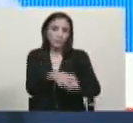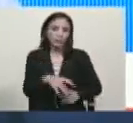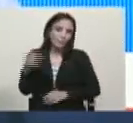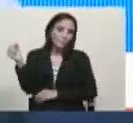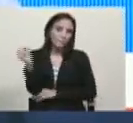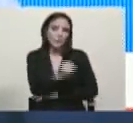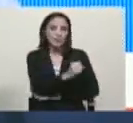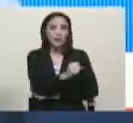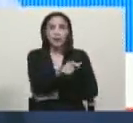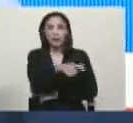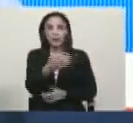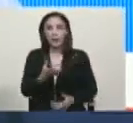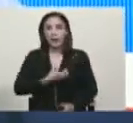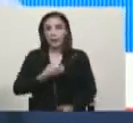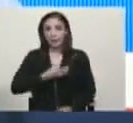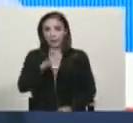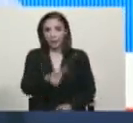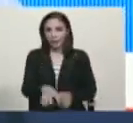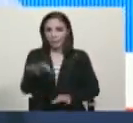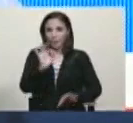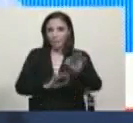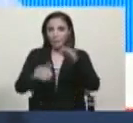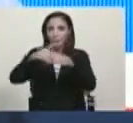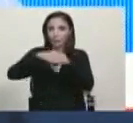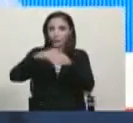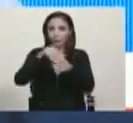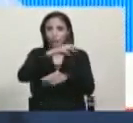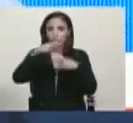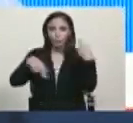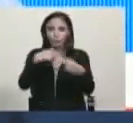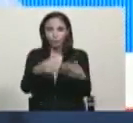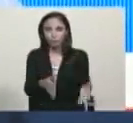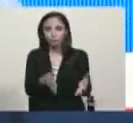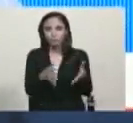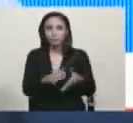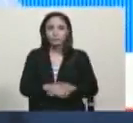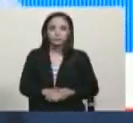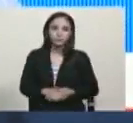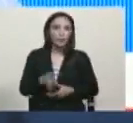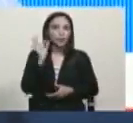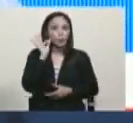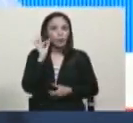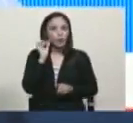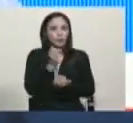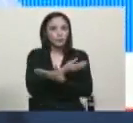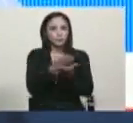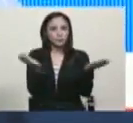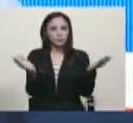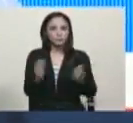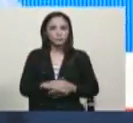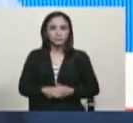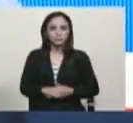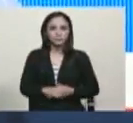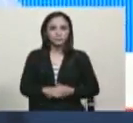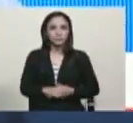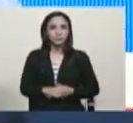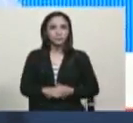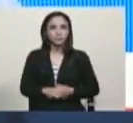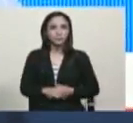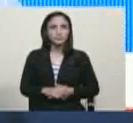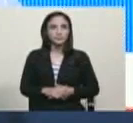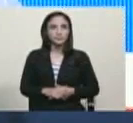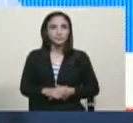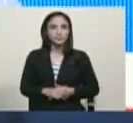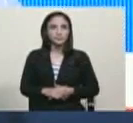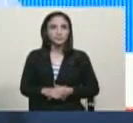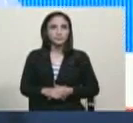de alcaldías, ¿verdad? Yurani Pino de Balmore Rodríguez, Junior Mujica